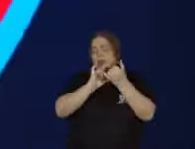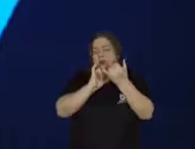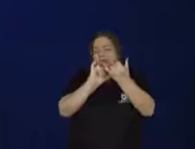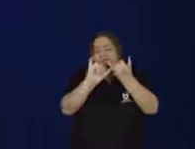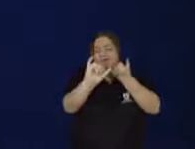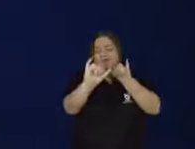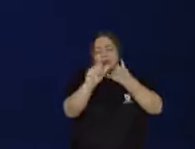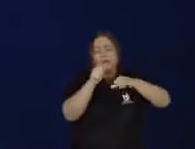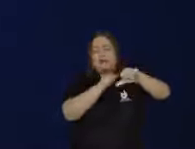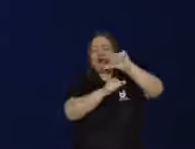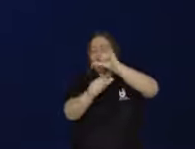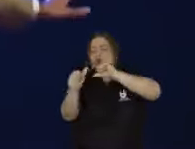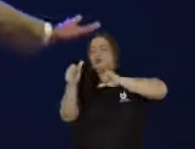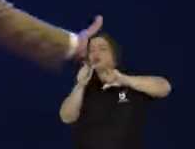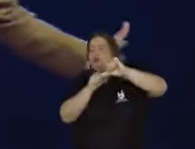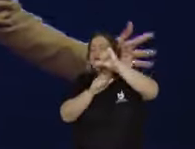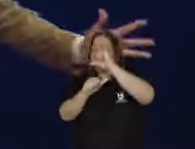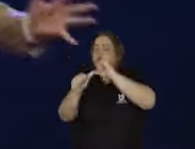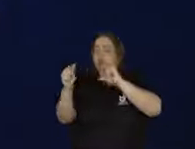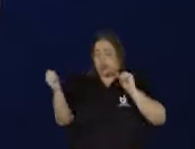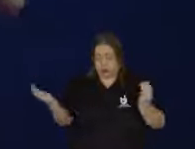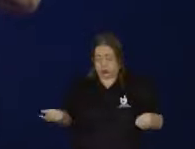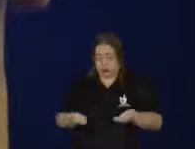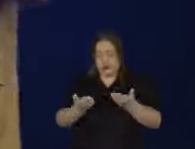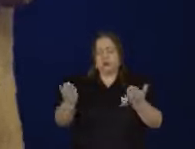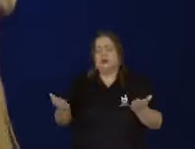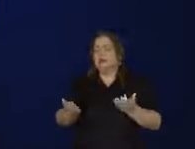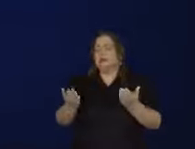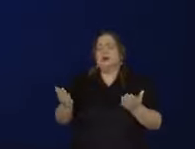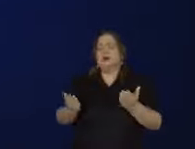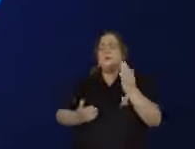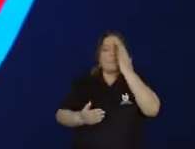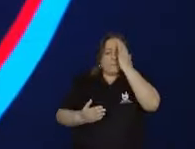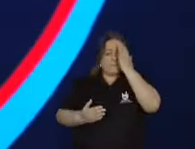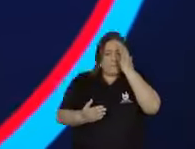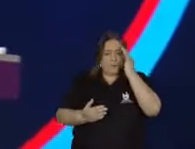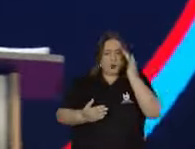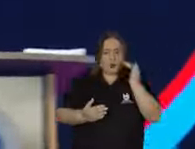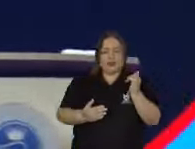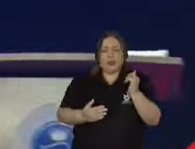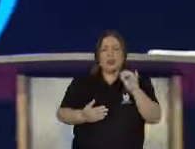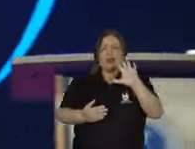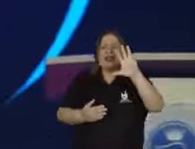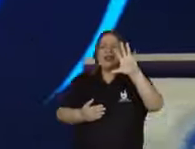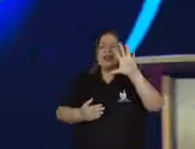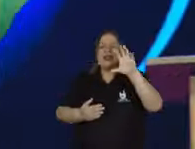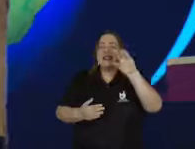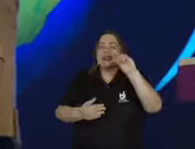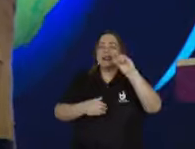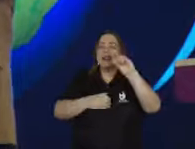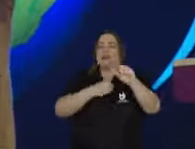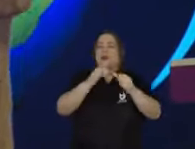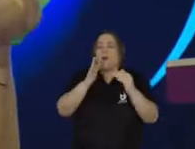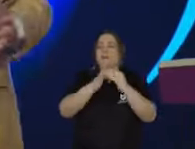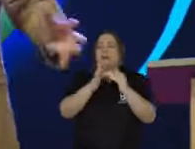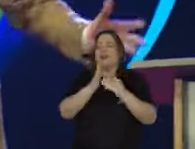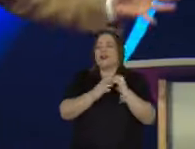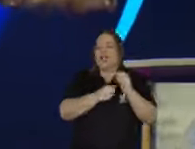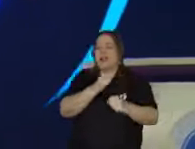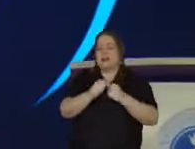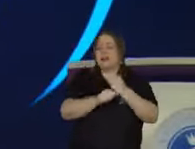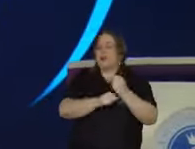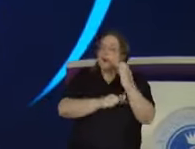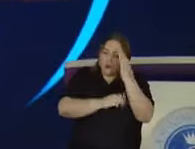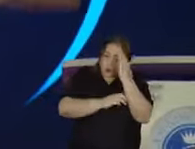a otros y a ti por sobre todas las cosas por los próximos 500 millones de años y mucho más todavía,